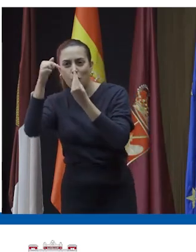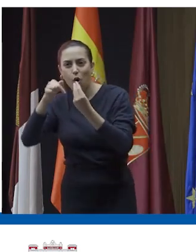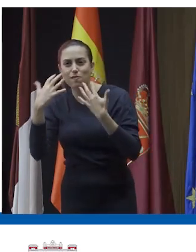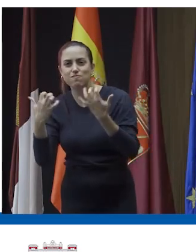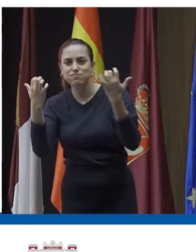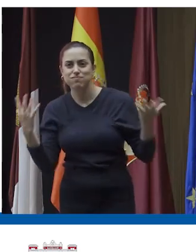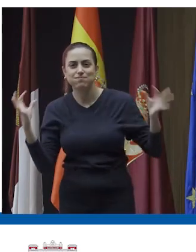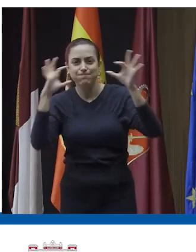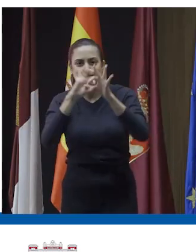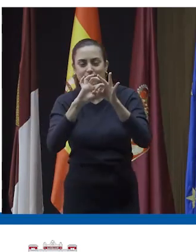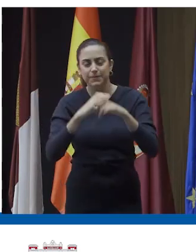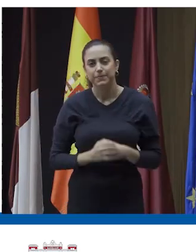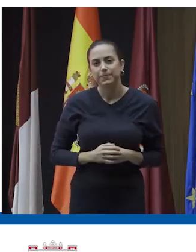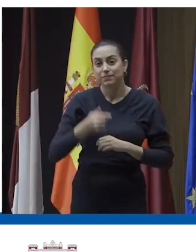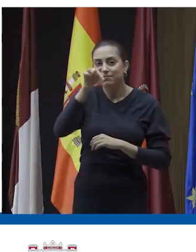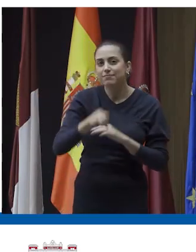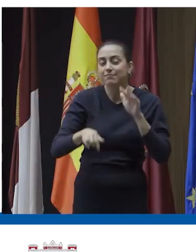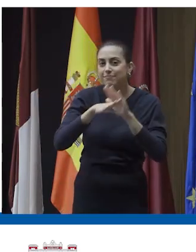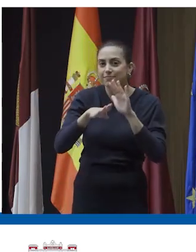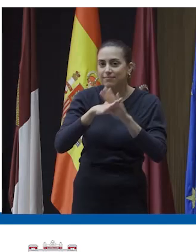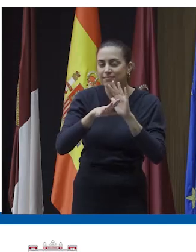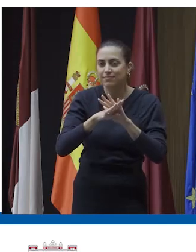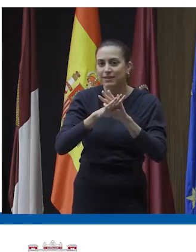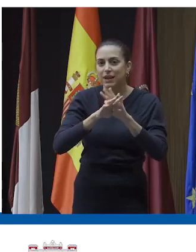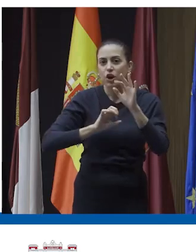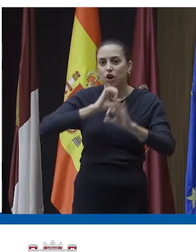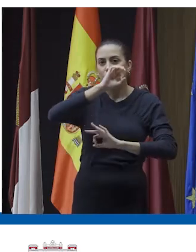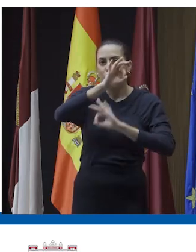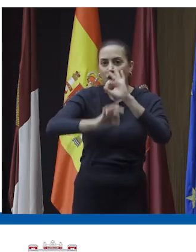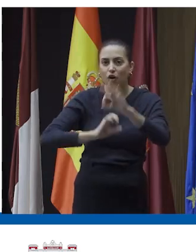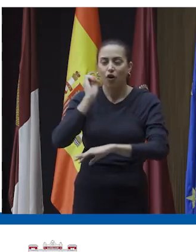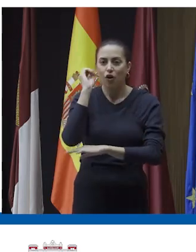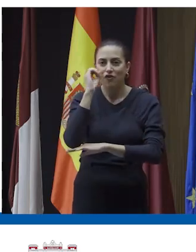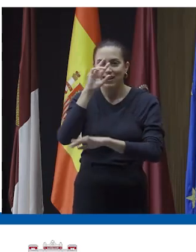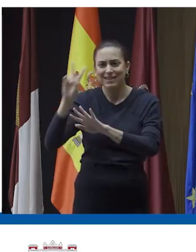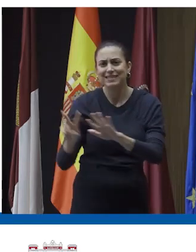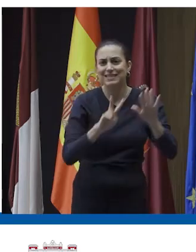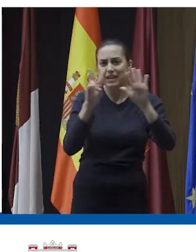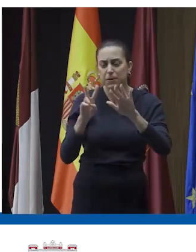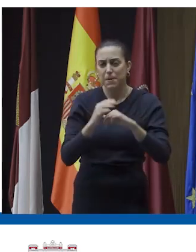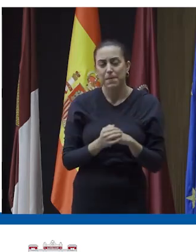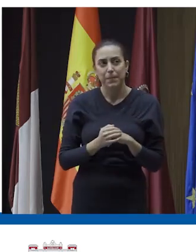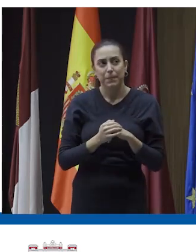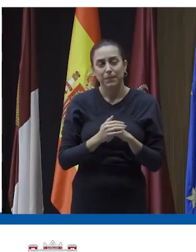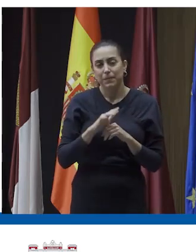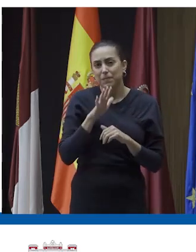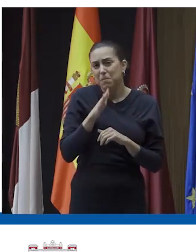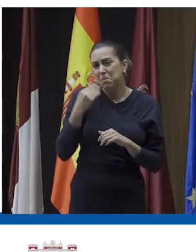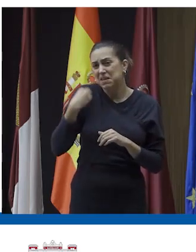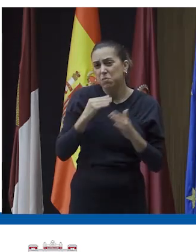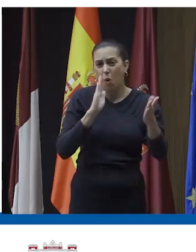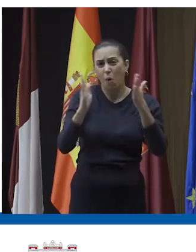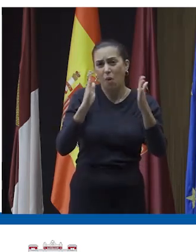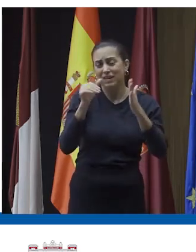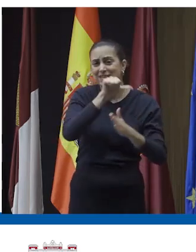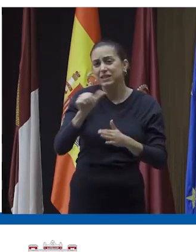actos. Bien, hoy continuamos con esta séptima conferencia, con el monográfico que ya comenzábamos la semana pasada con el